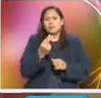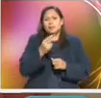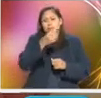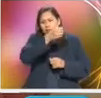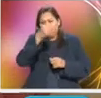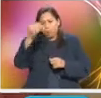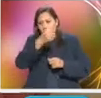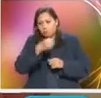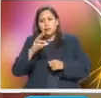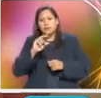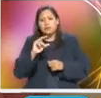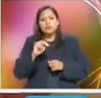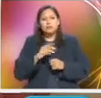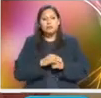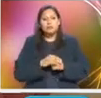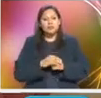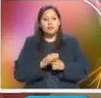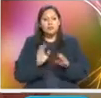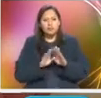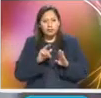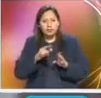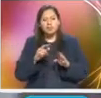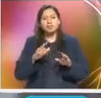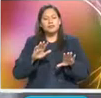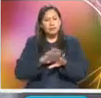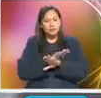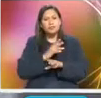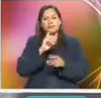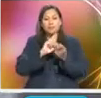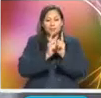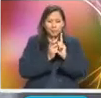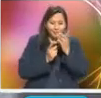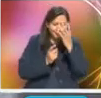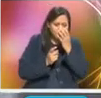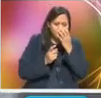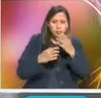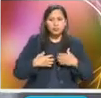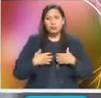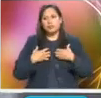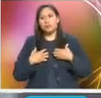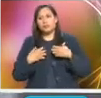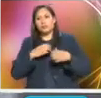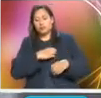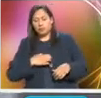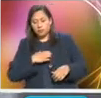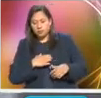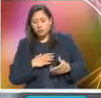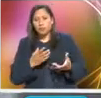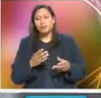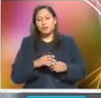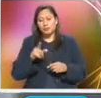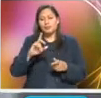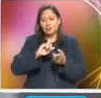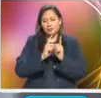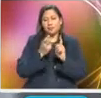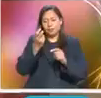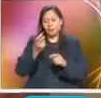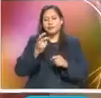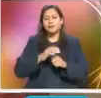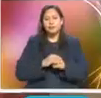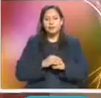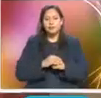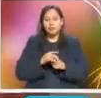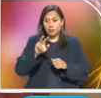orden, entran y salen, ¿no? De pronto lo ves deprimido, de pronto lo ves con coraje, ¿no? Si estamos detectando